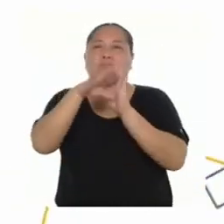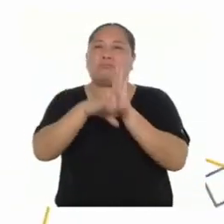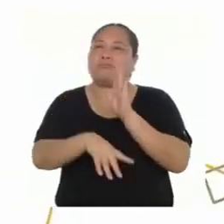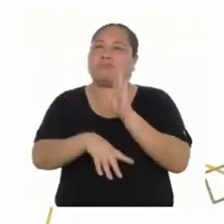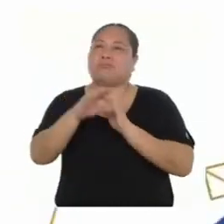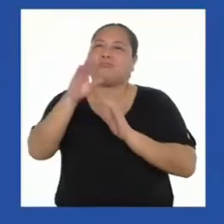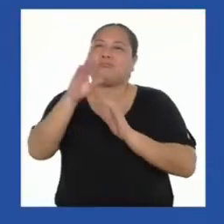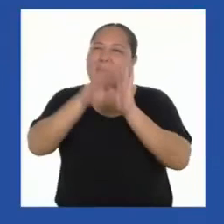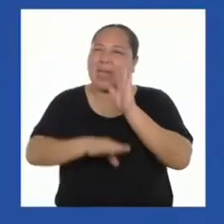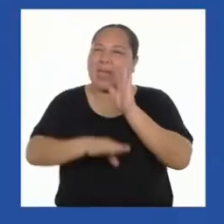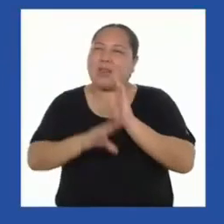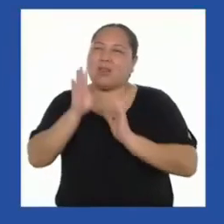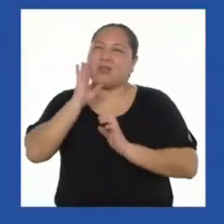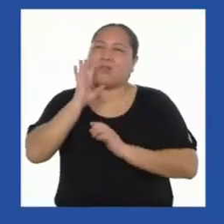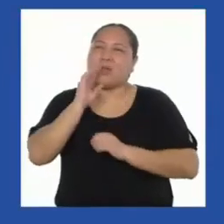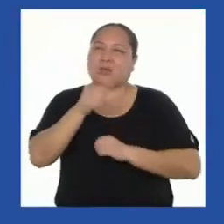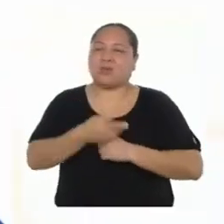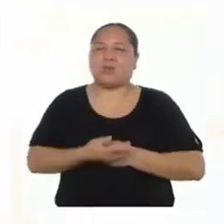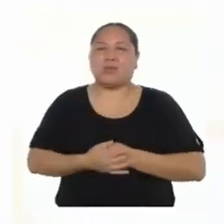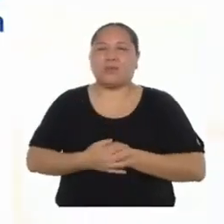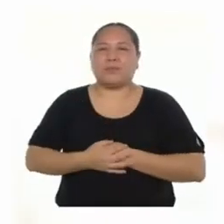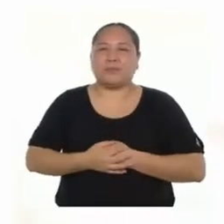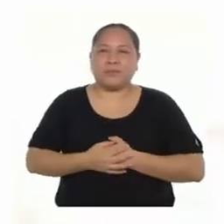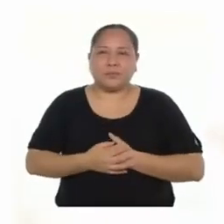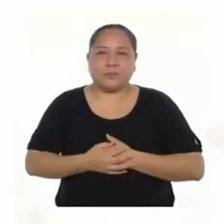menos residuos.